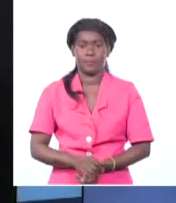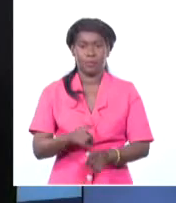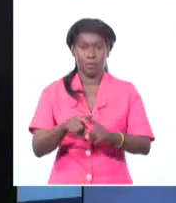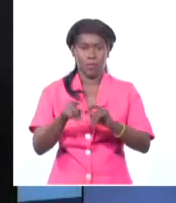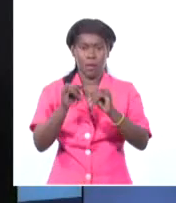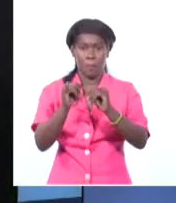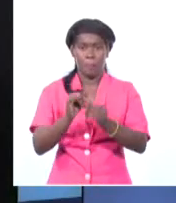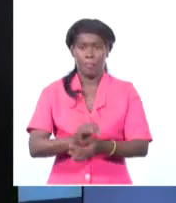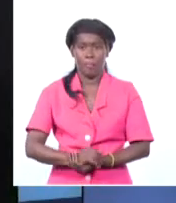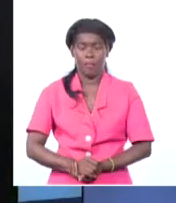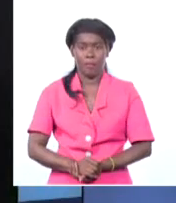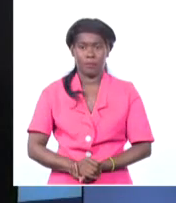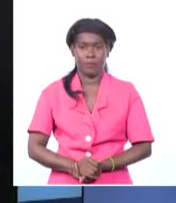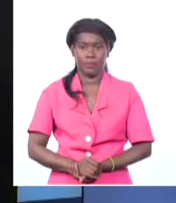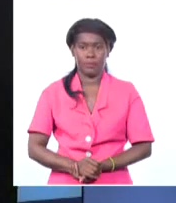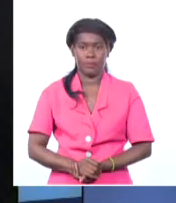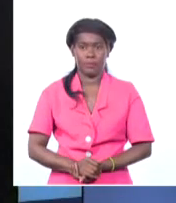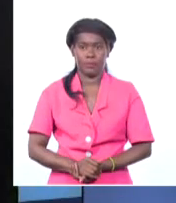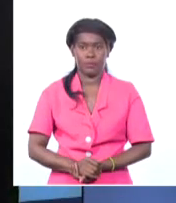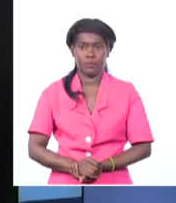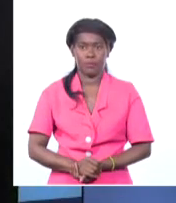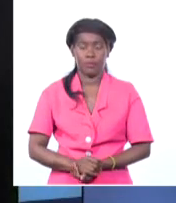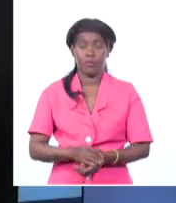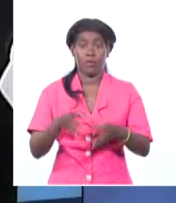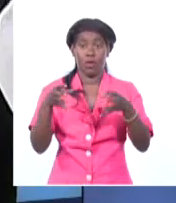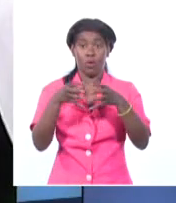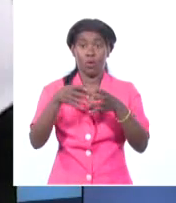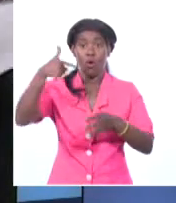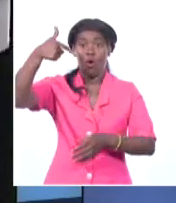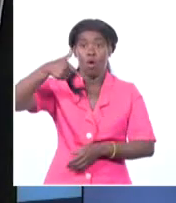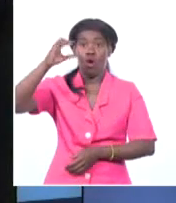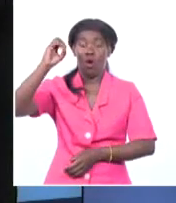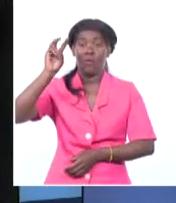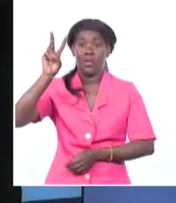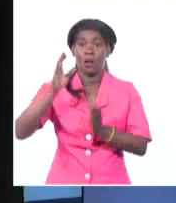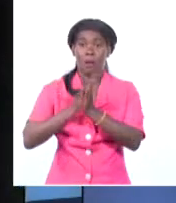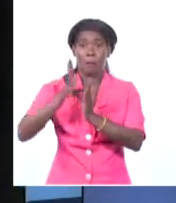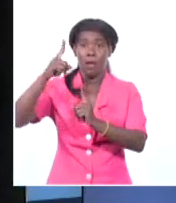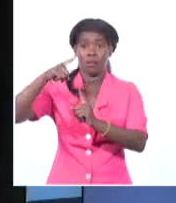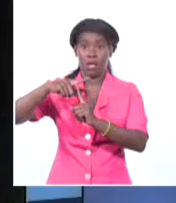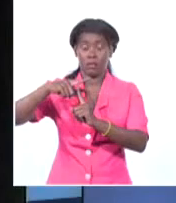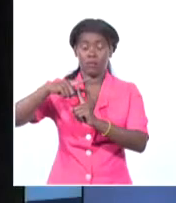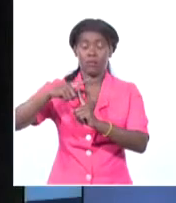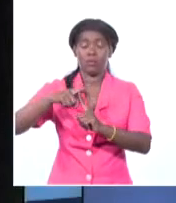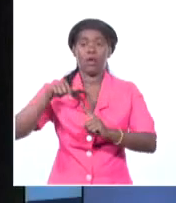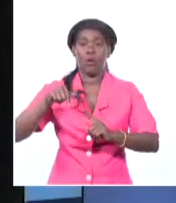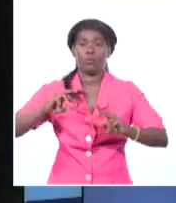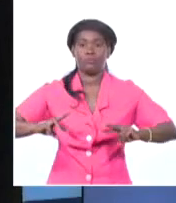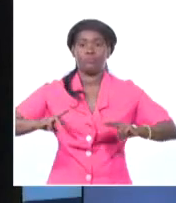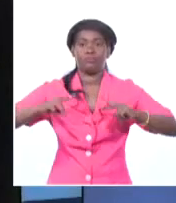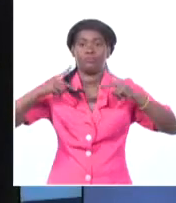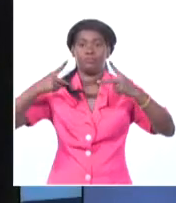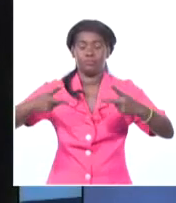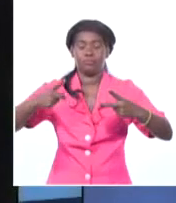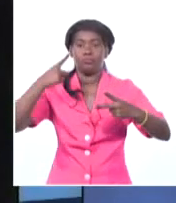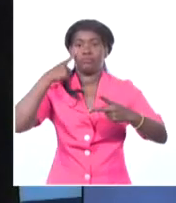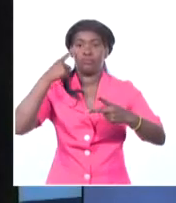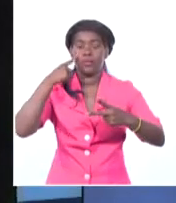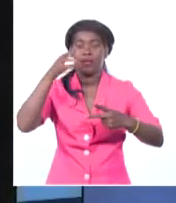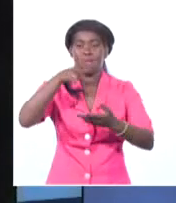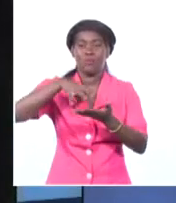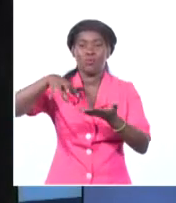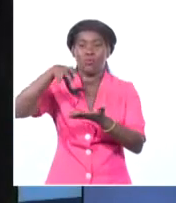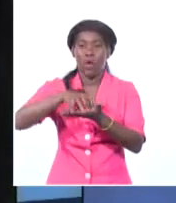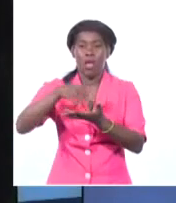Brigadas de la Organización Básica Eléctrica de Jovellanos en la provincia de Matanzas lograron restablecer hoy ese servicio en alrededor de un centenar